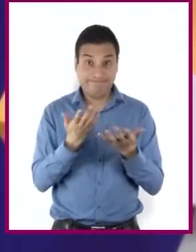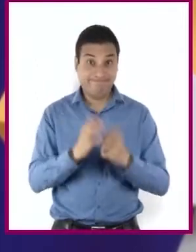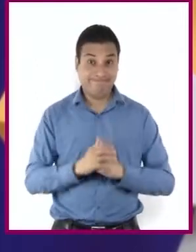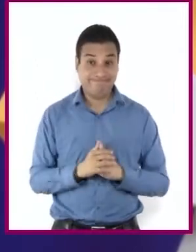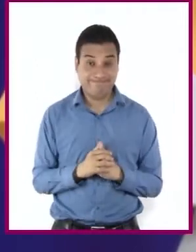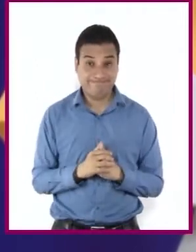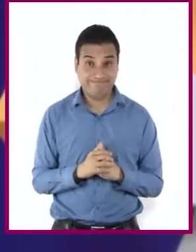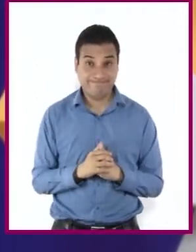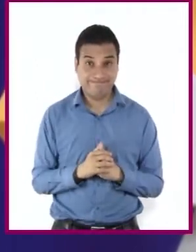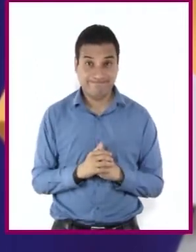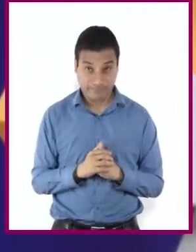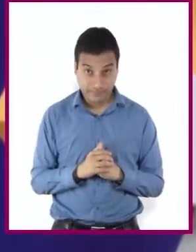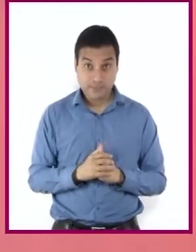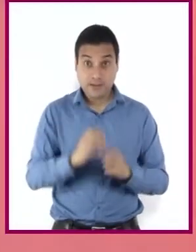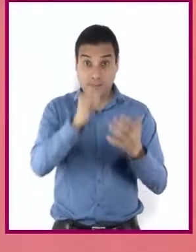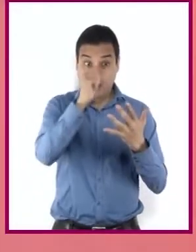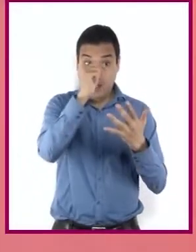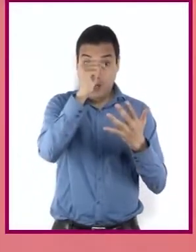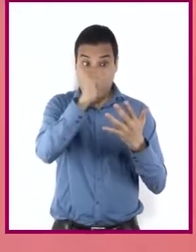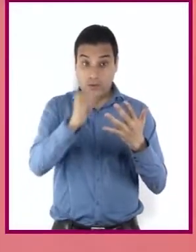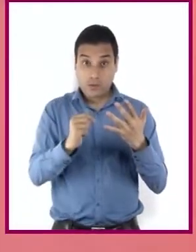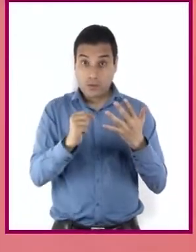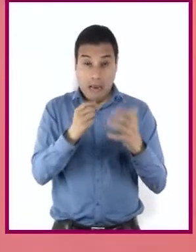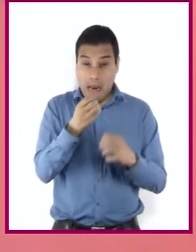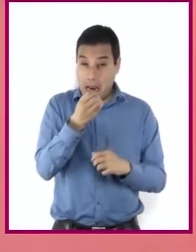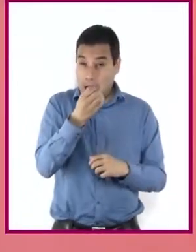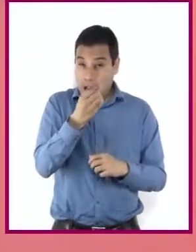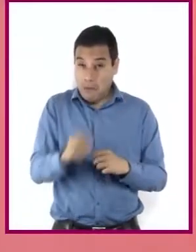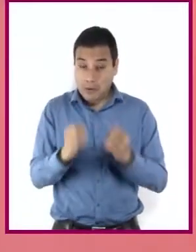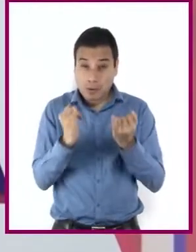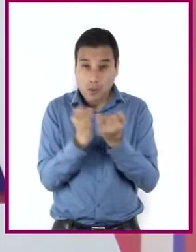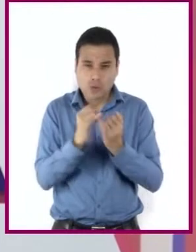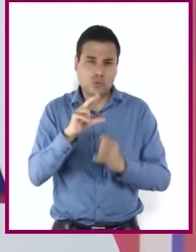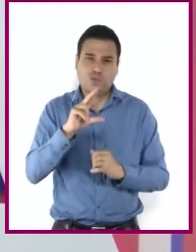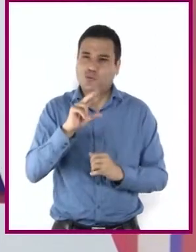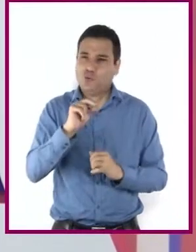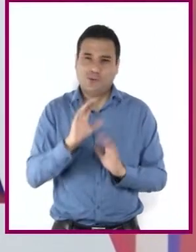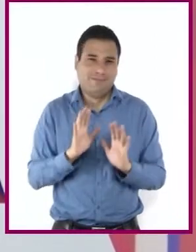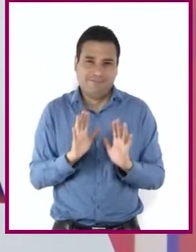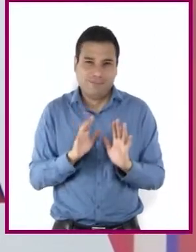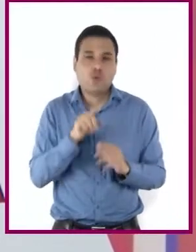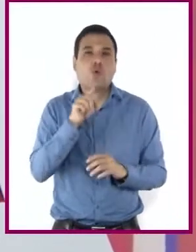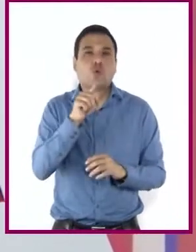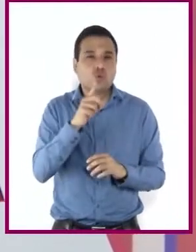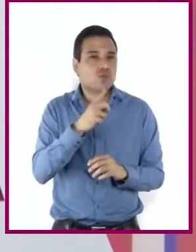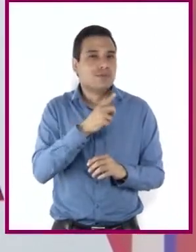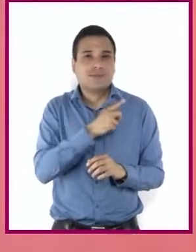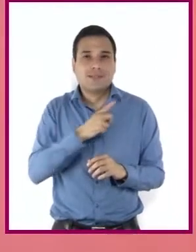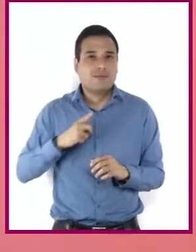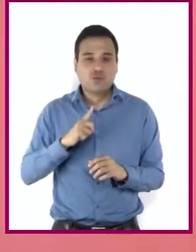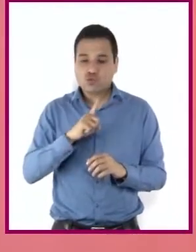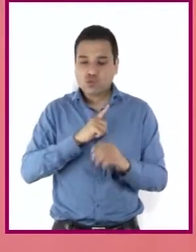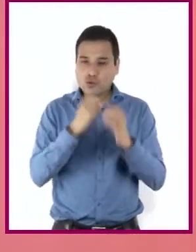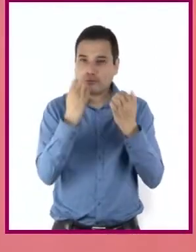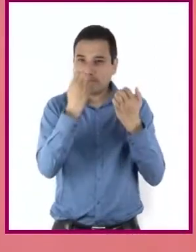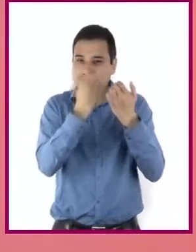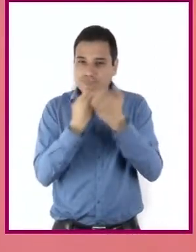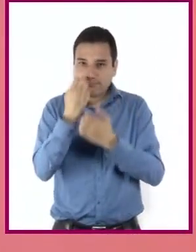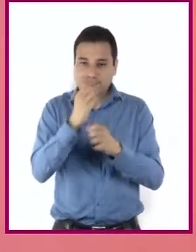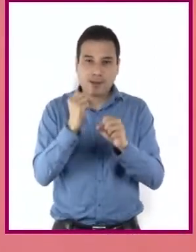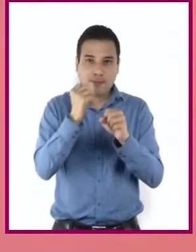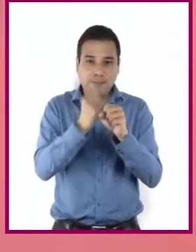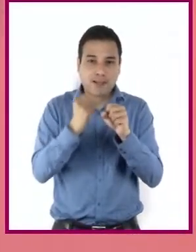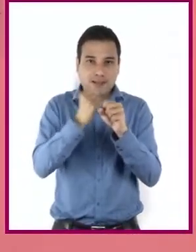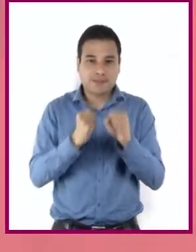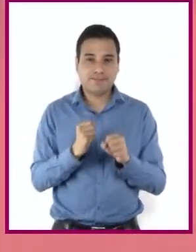decir, no son pasos absolutos. Como lo acabamos de mencionar, es una práctica personal. Ahora bien, no se